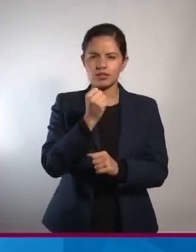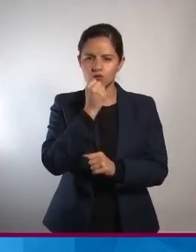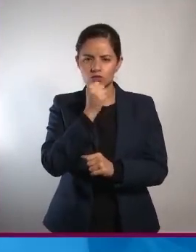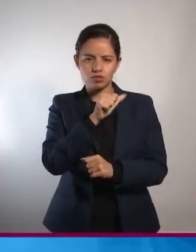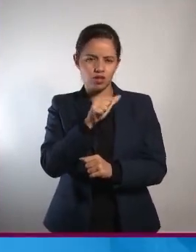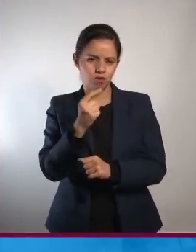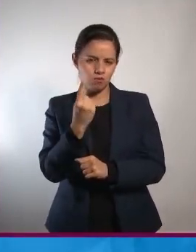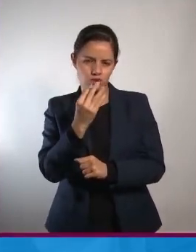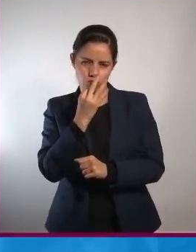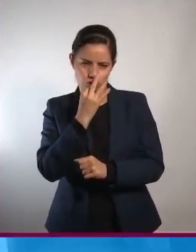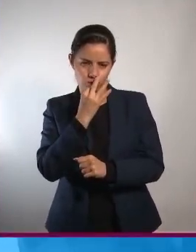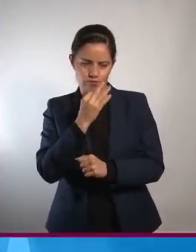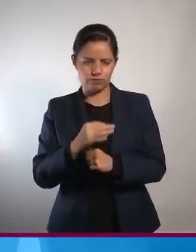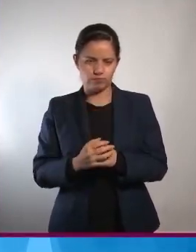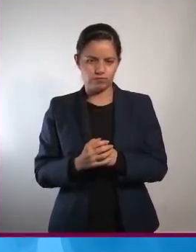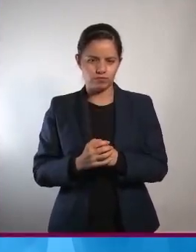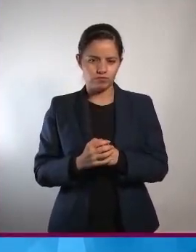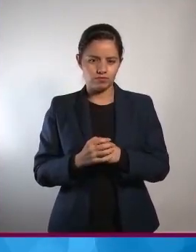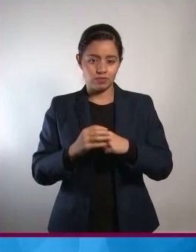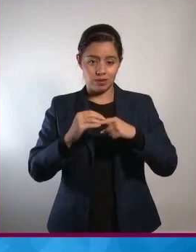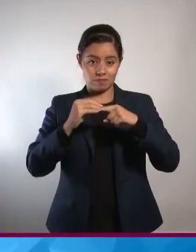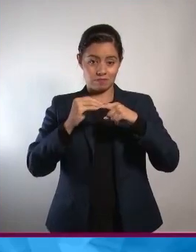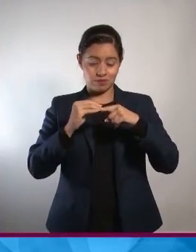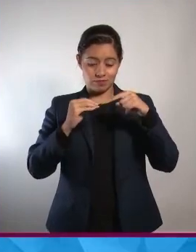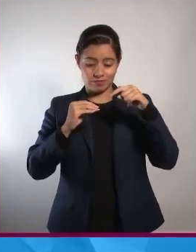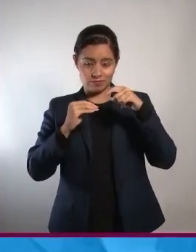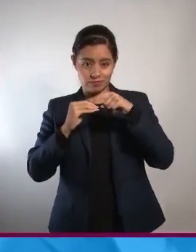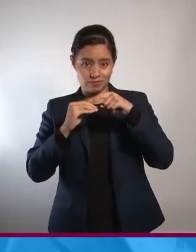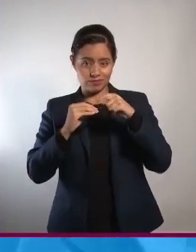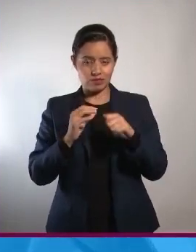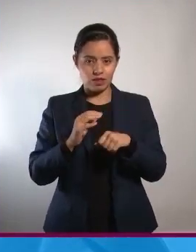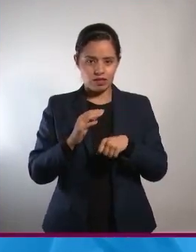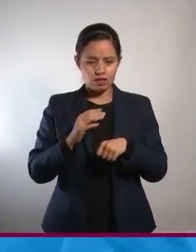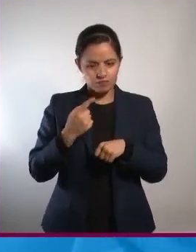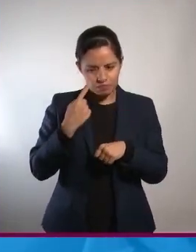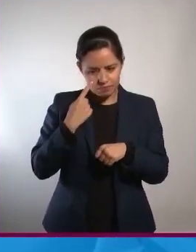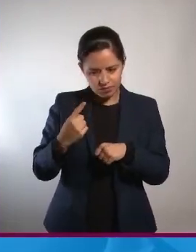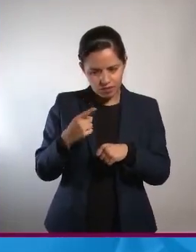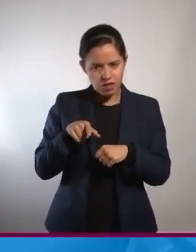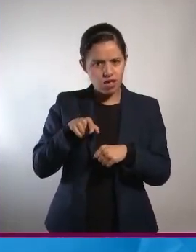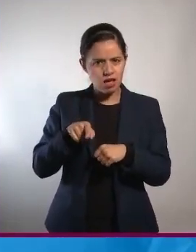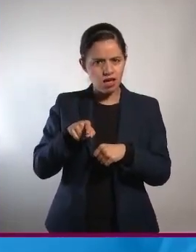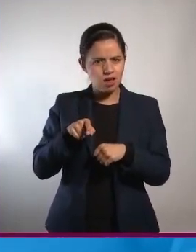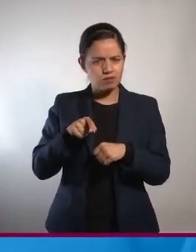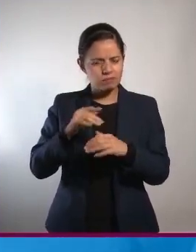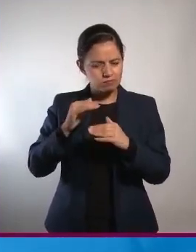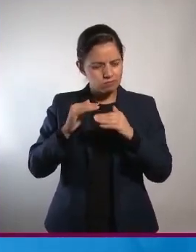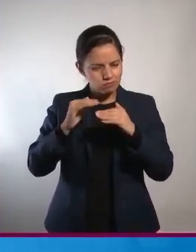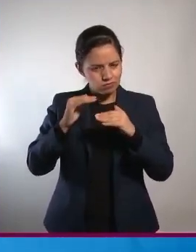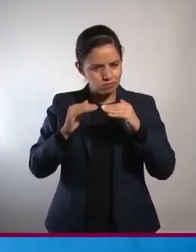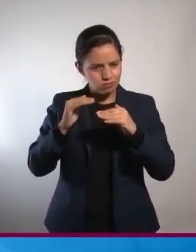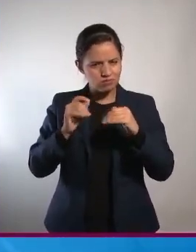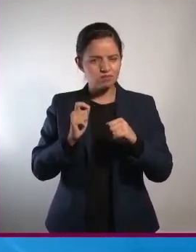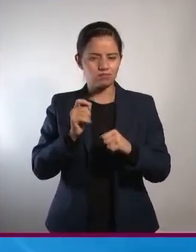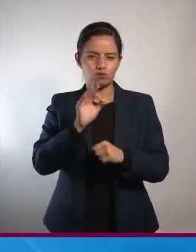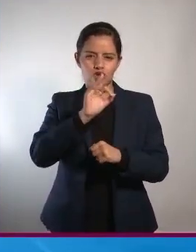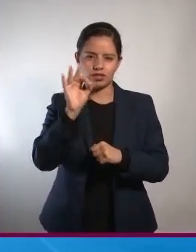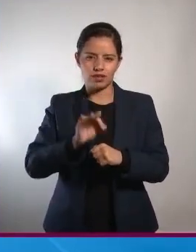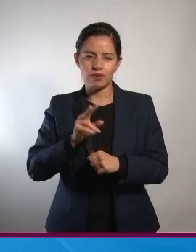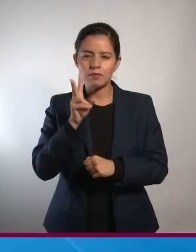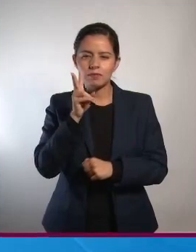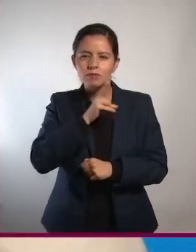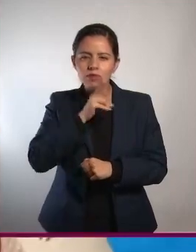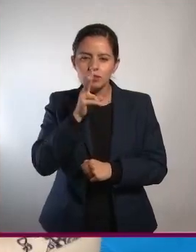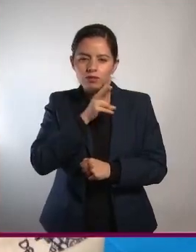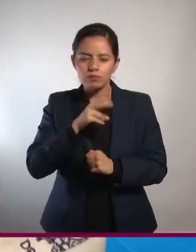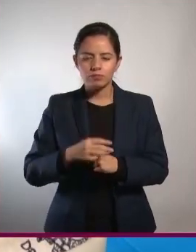minuto. Y la cifra que más tiempo hayas salido indica tu porcentaje de saturación de